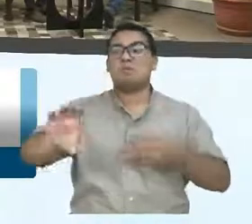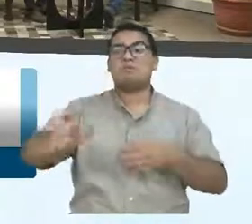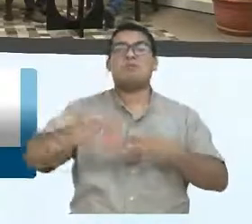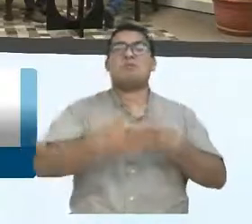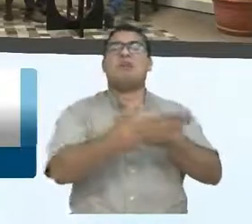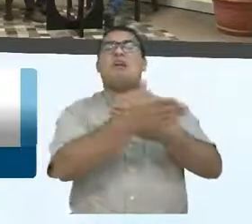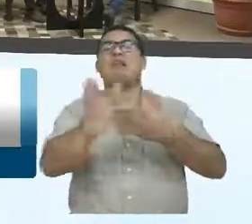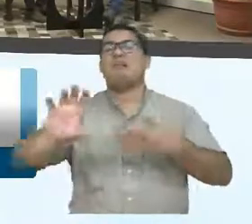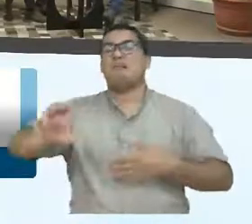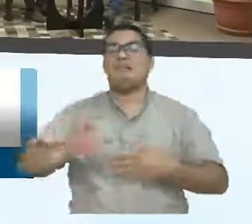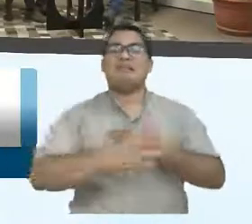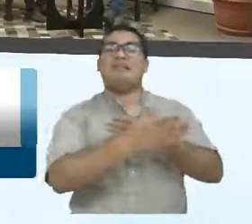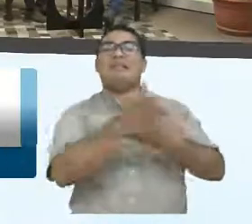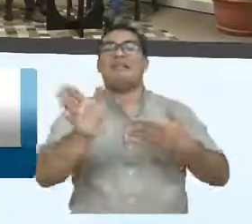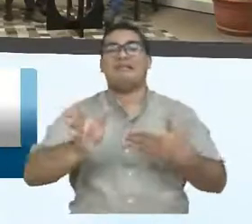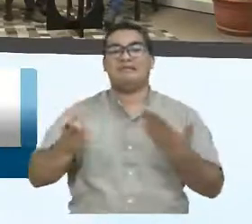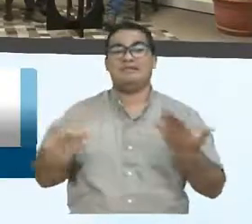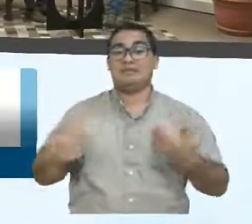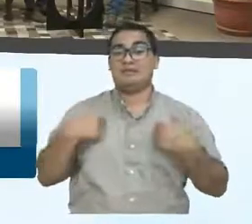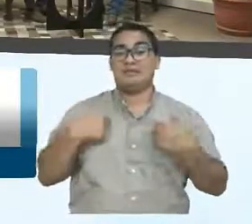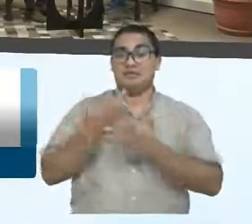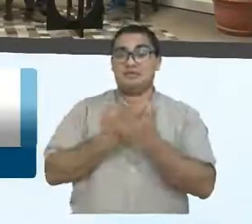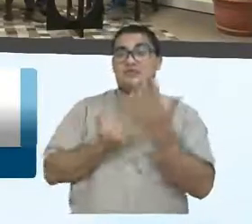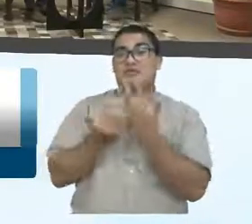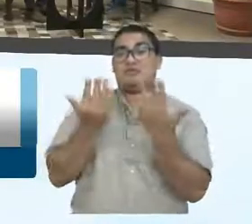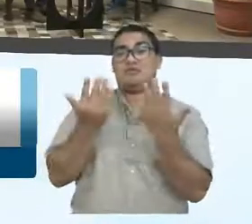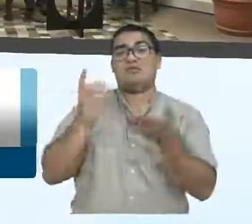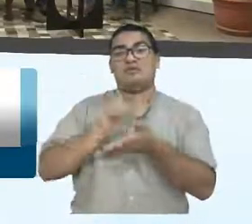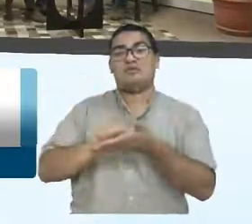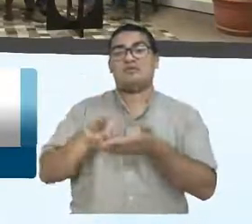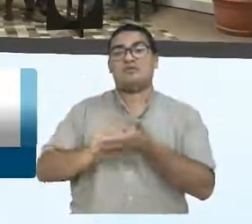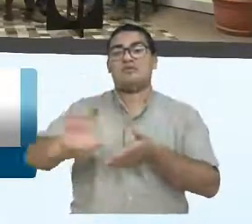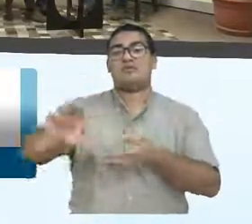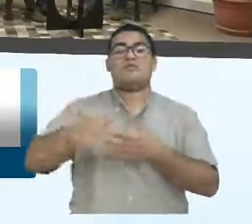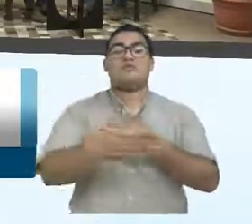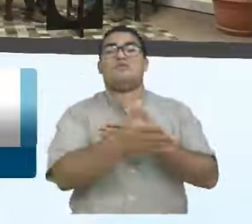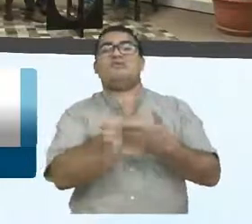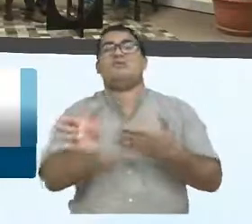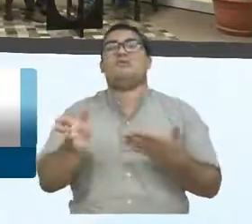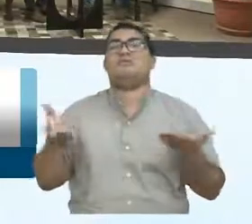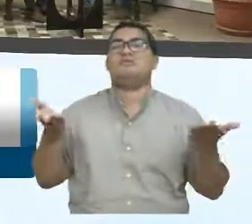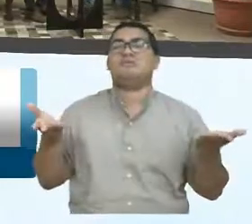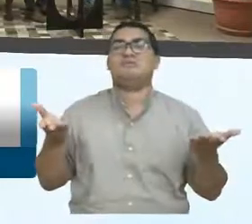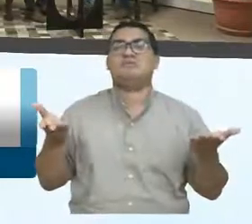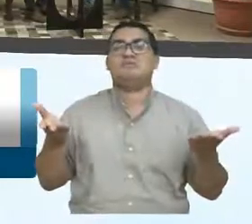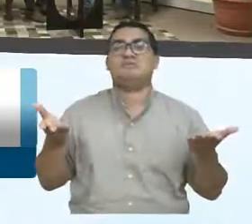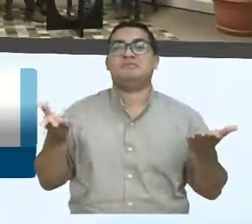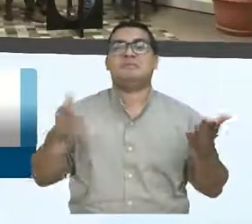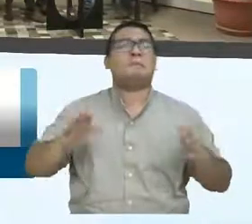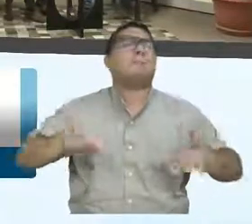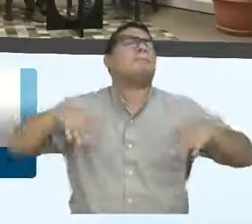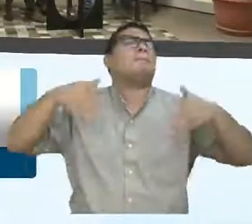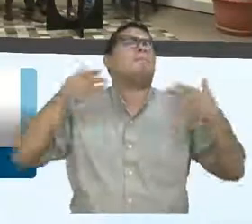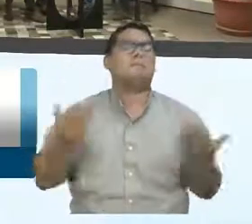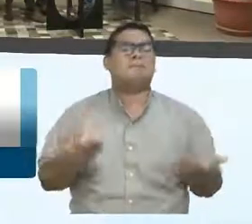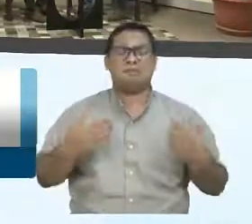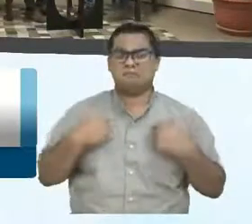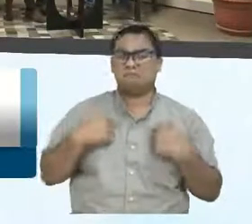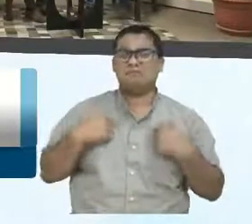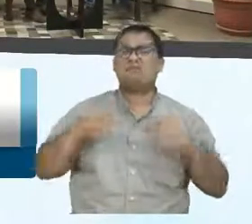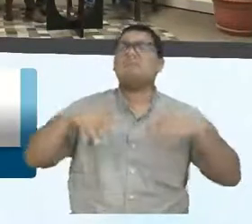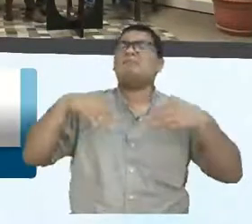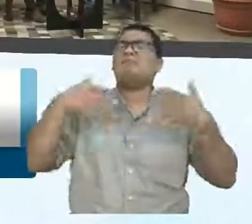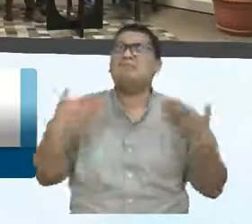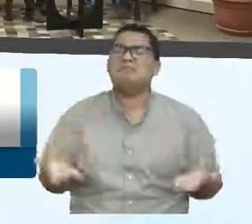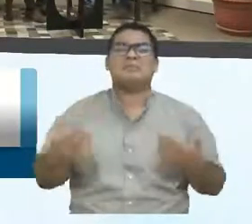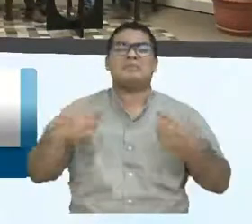Posiblemente yo tenga la mano limpia, pero ahí hay bacterias. Hay muchas bacterias. Y entonces, ¿de qué? Por ejemplo, se preguntarán mucho, ¿de qué me sirve lavarme las manos constantemente